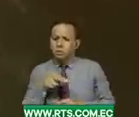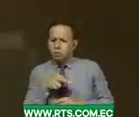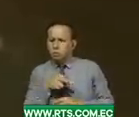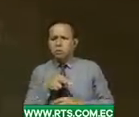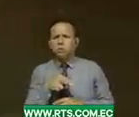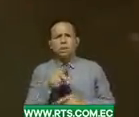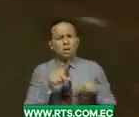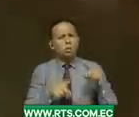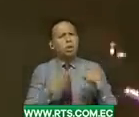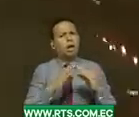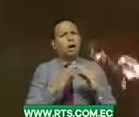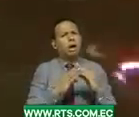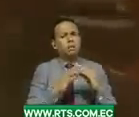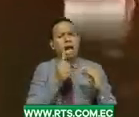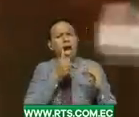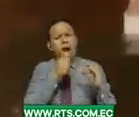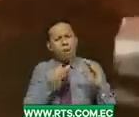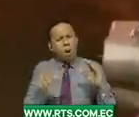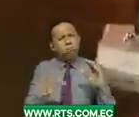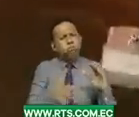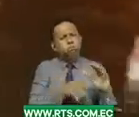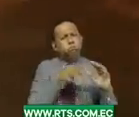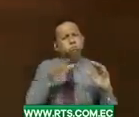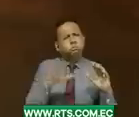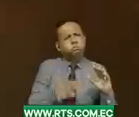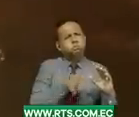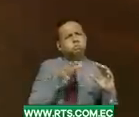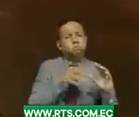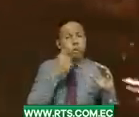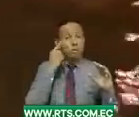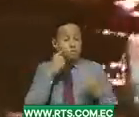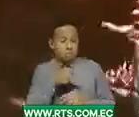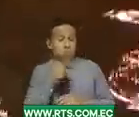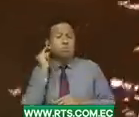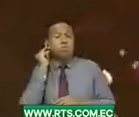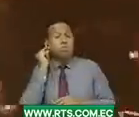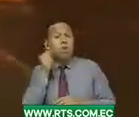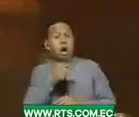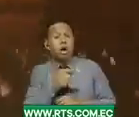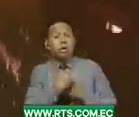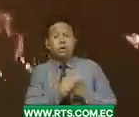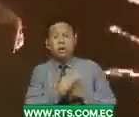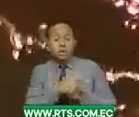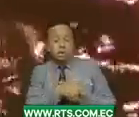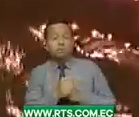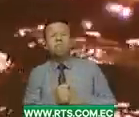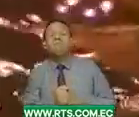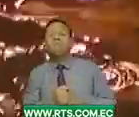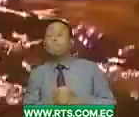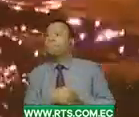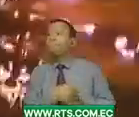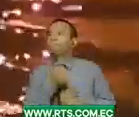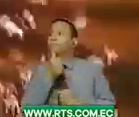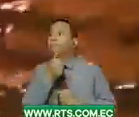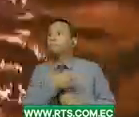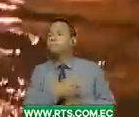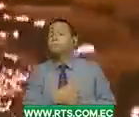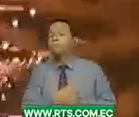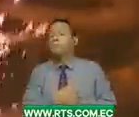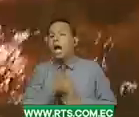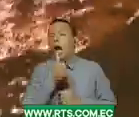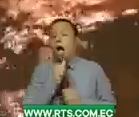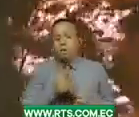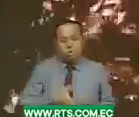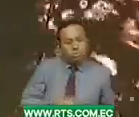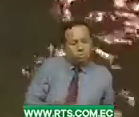algunas viviendas se les ha ingresado agua. Vemos a una señora aquí, muy cerca de nosotros, que está en este momento sacando agua